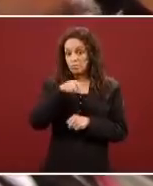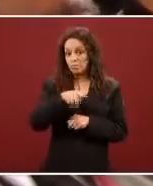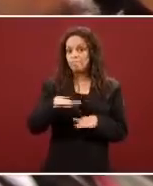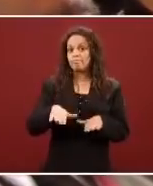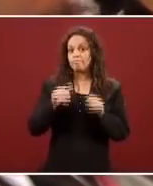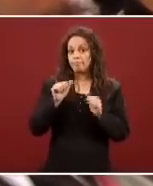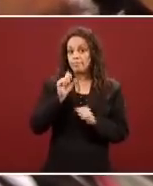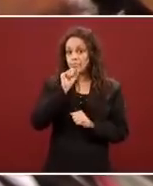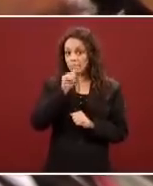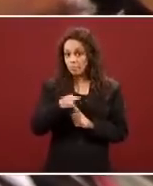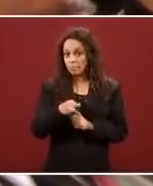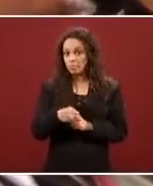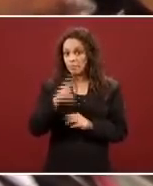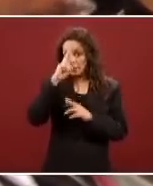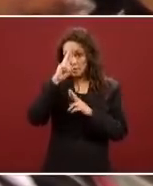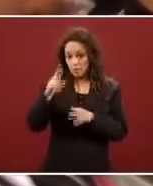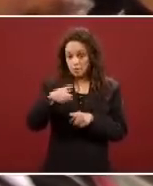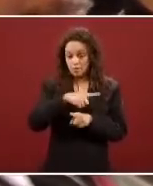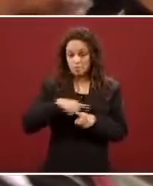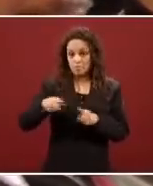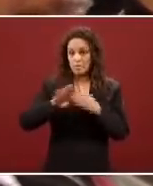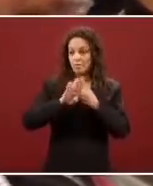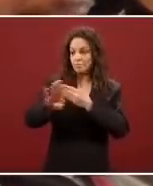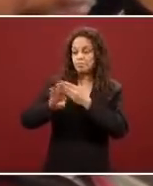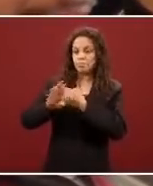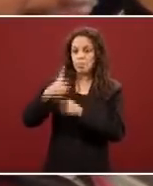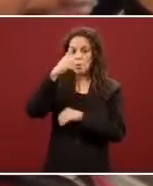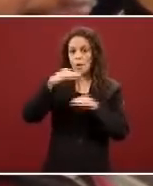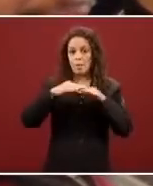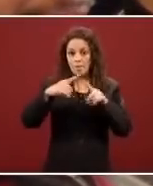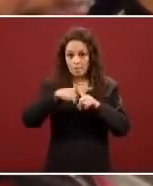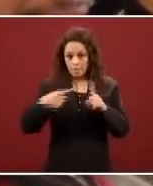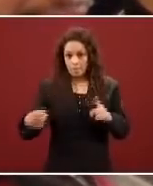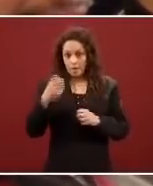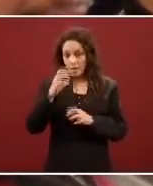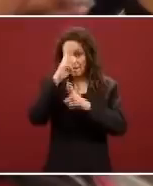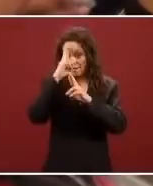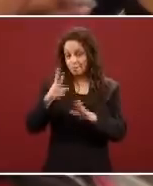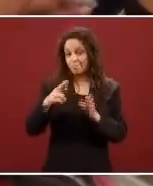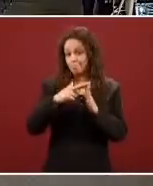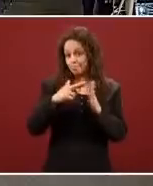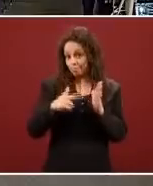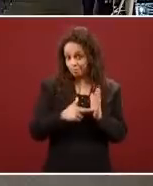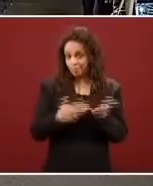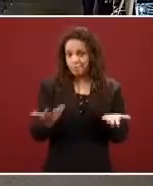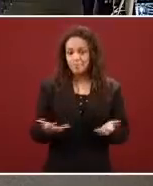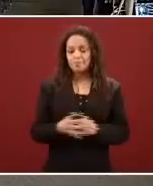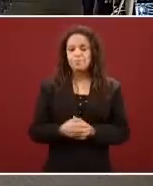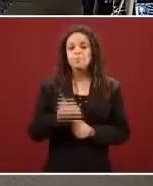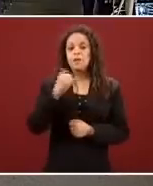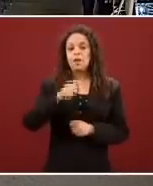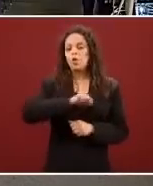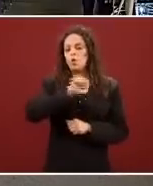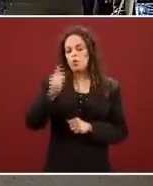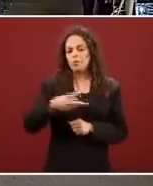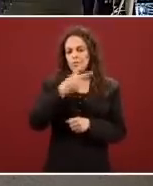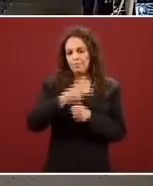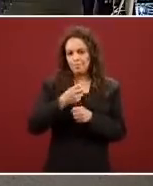del metro y medio? Si se van a cambiar esos protocolos. Y la segunda sería saber… hablando